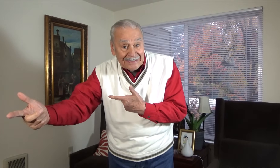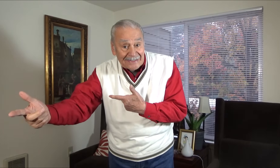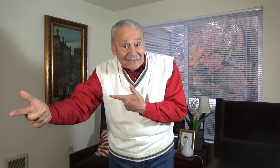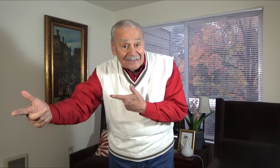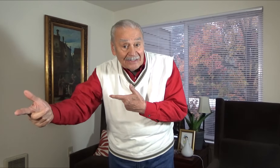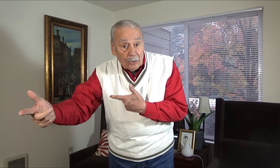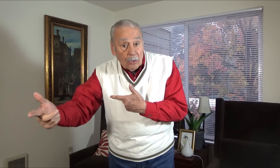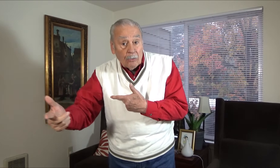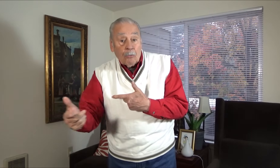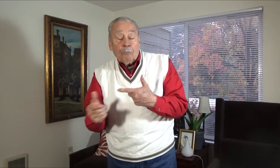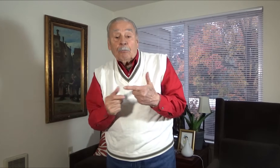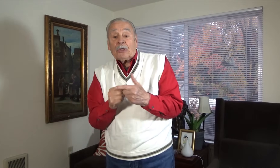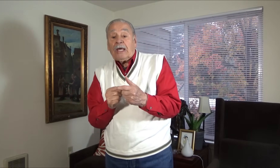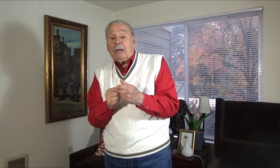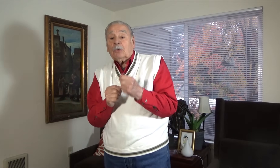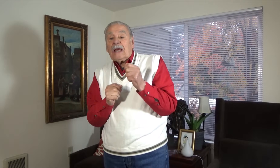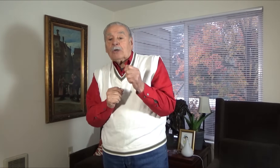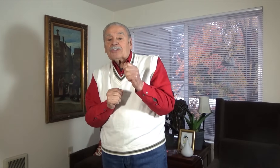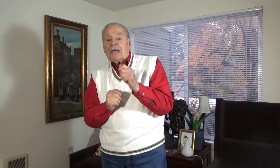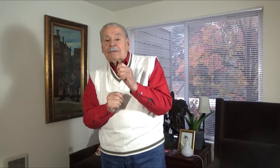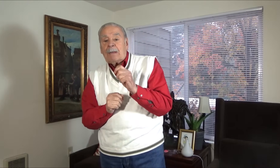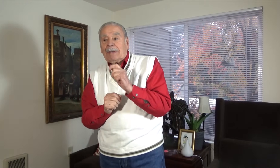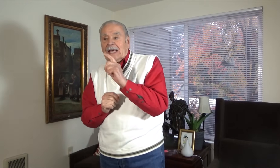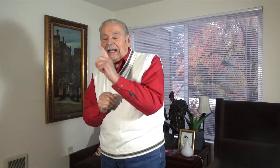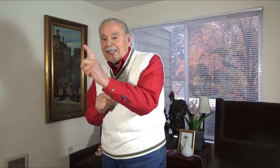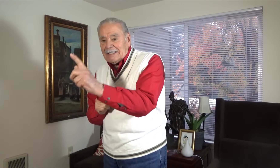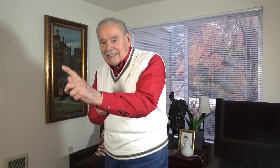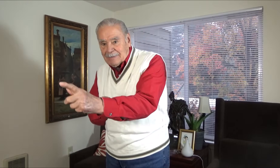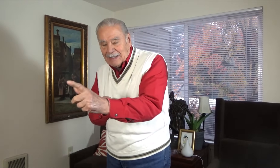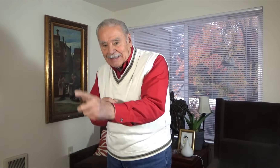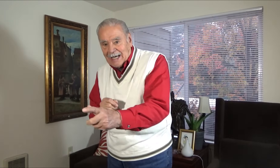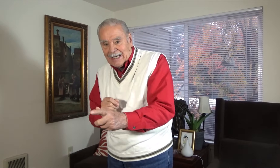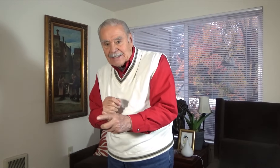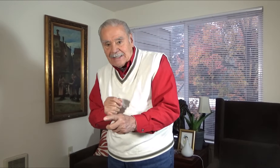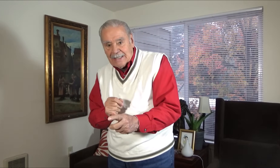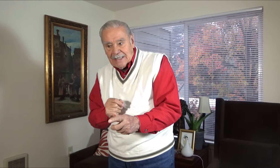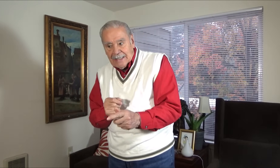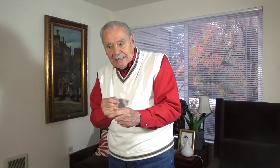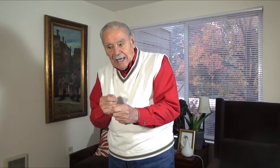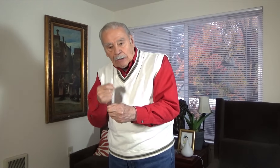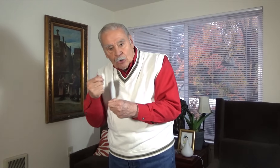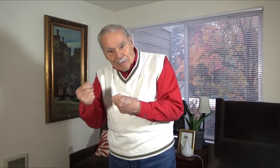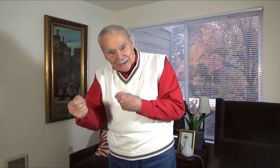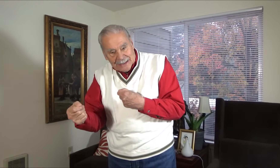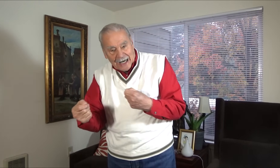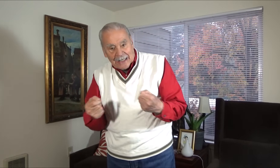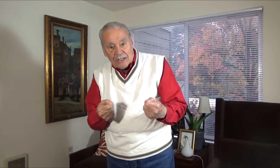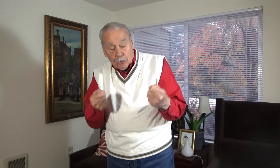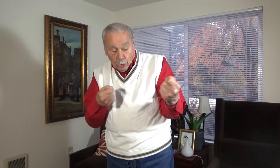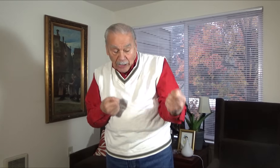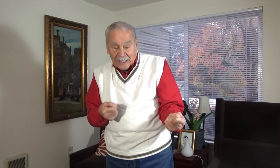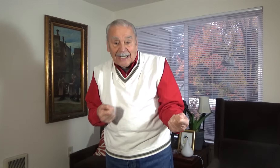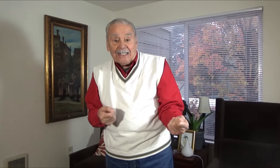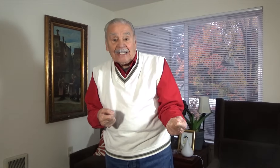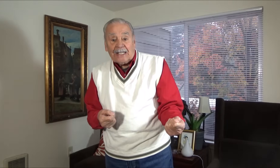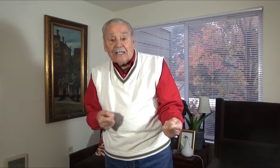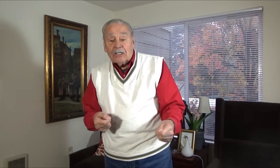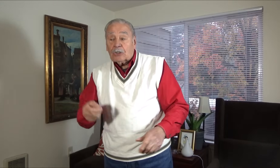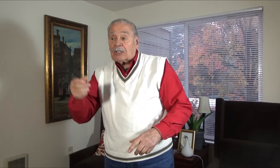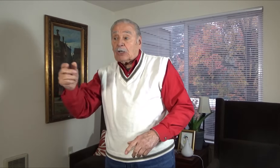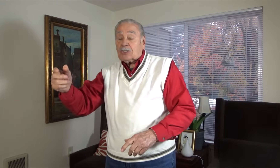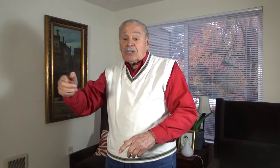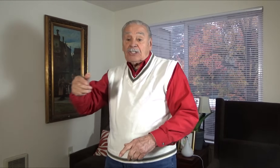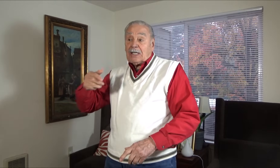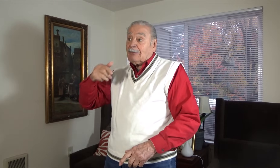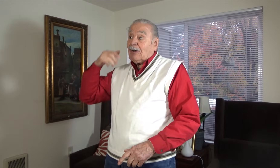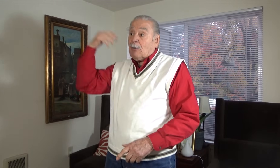desventajas. Porque una cosa es explicar las desventajas y argumentarlas con las realidades,